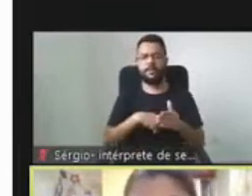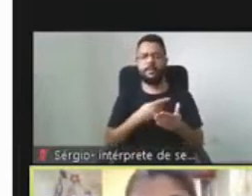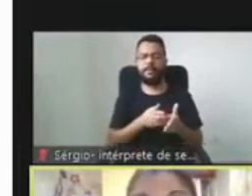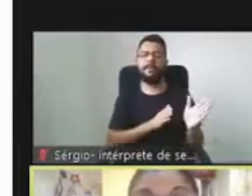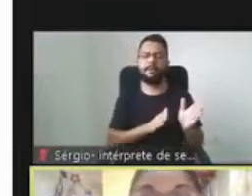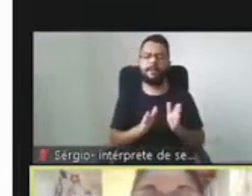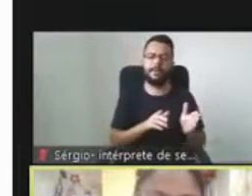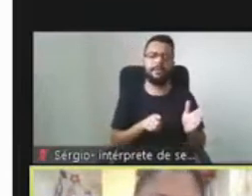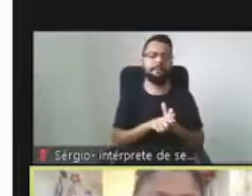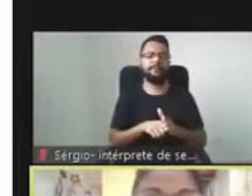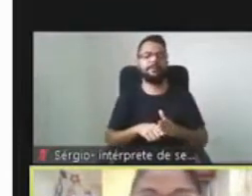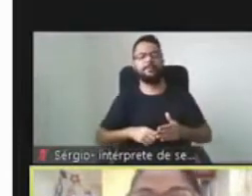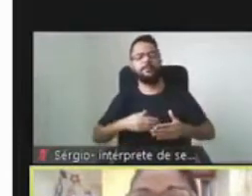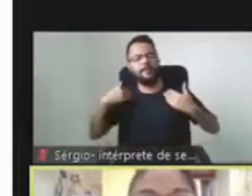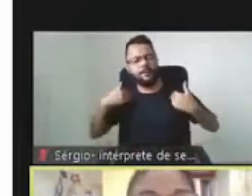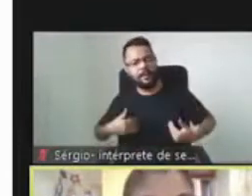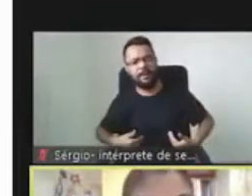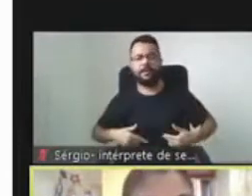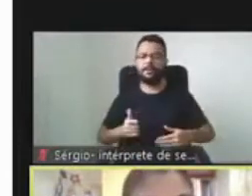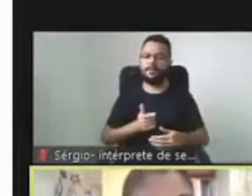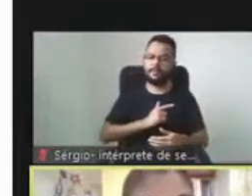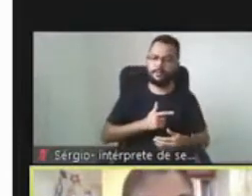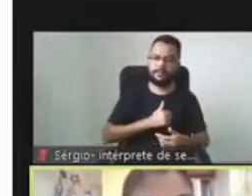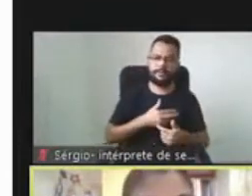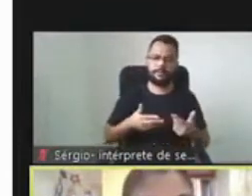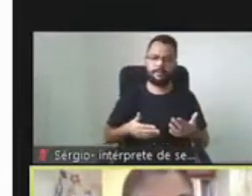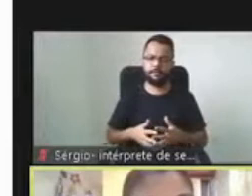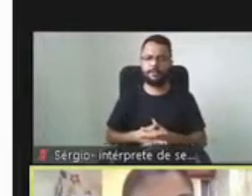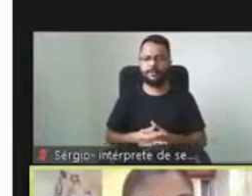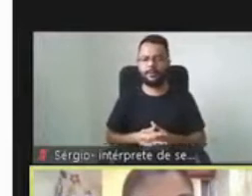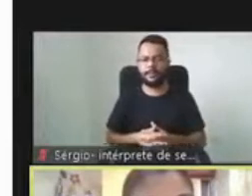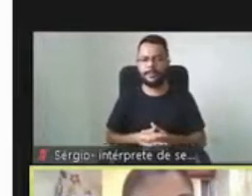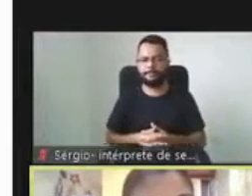la que tiene que ver con los edificios, que si el uso de